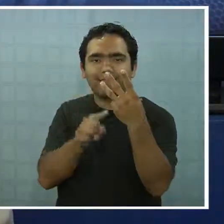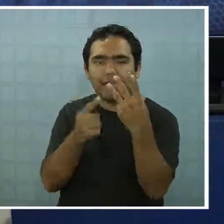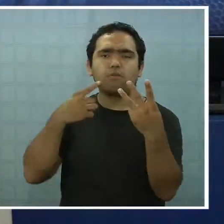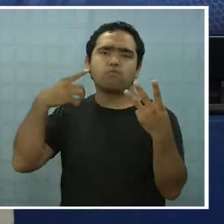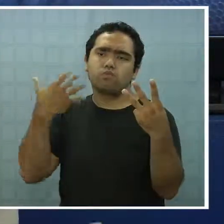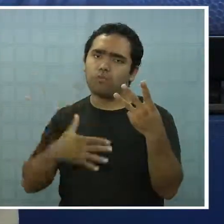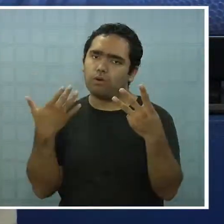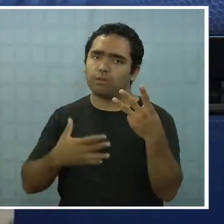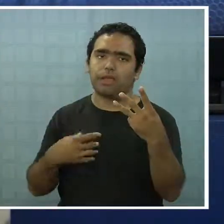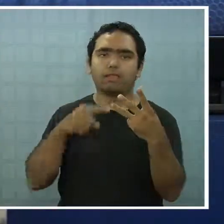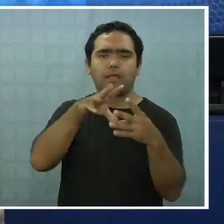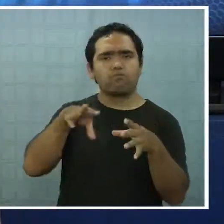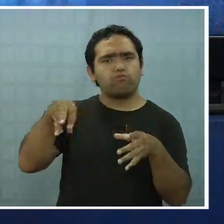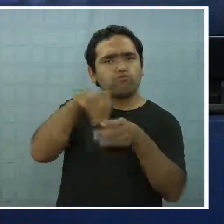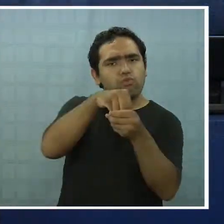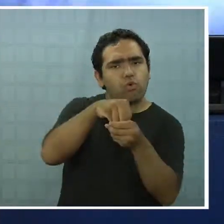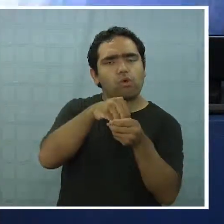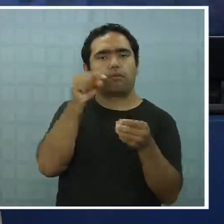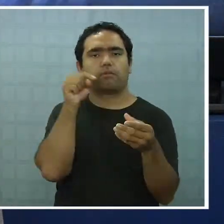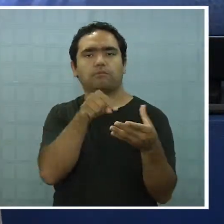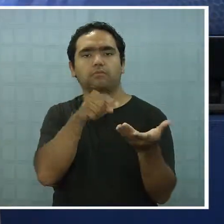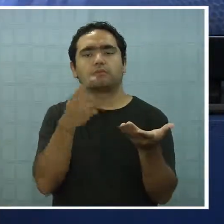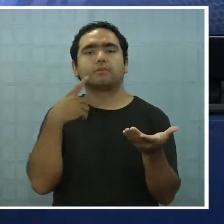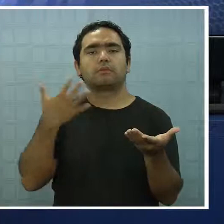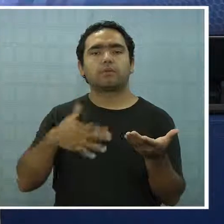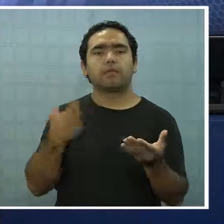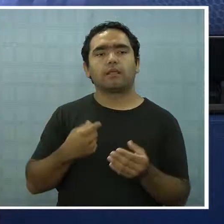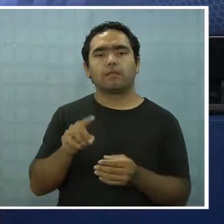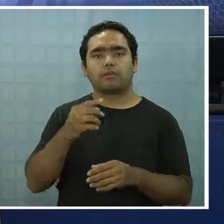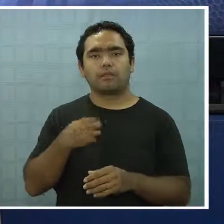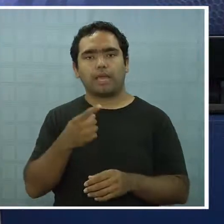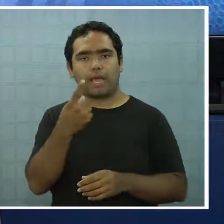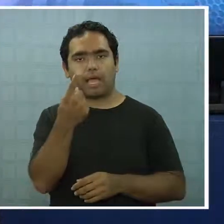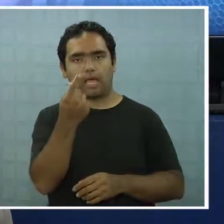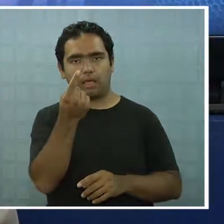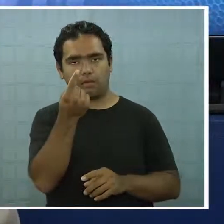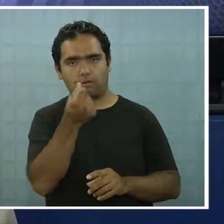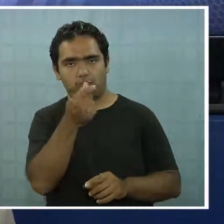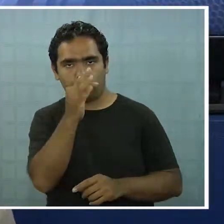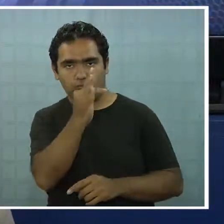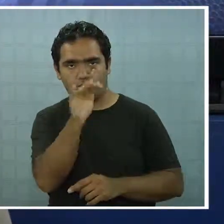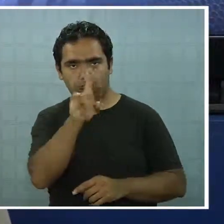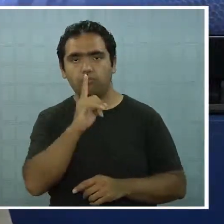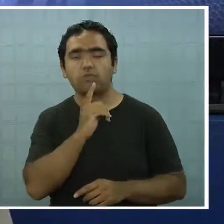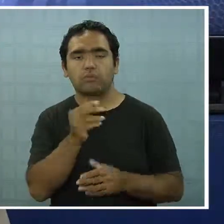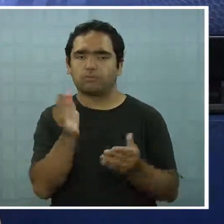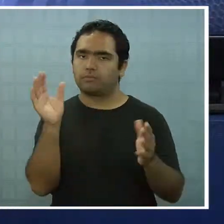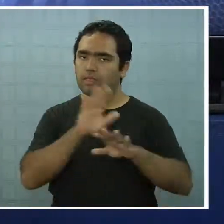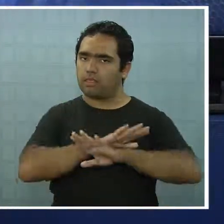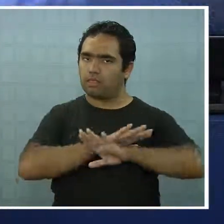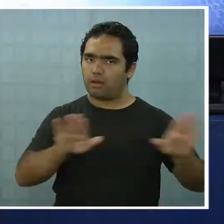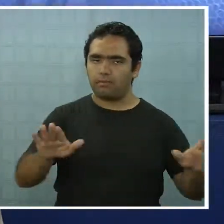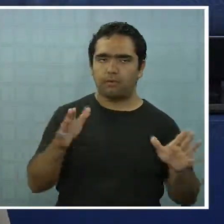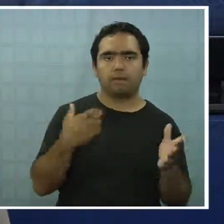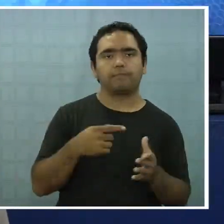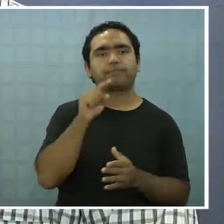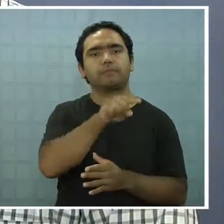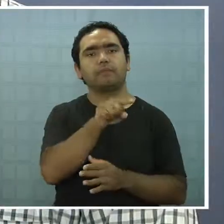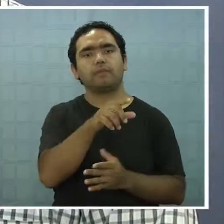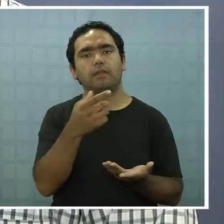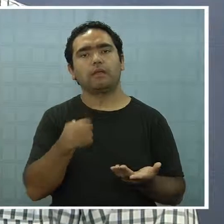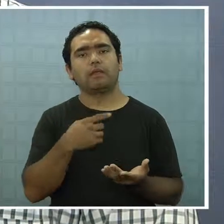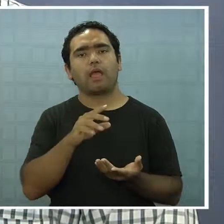esenciales, digamos, o el núcleo de esto, que es evidentemente el terminar con el FUT gradualmente que se va a hacer, que es que ahora